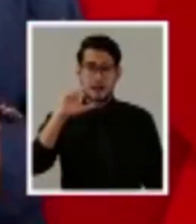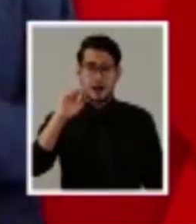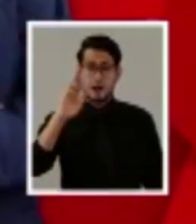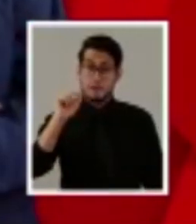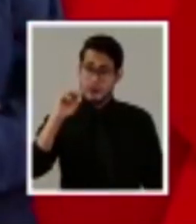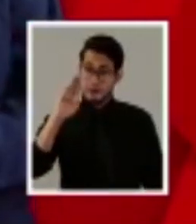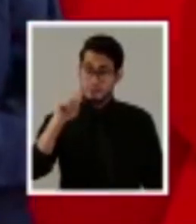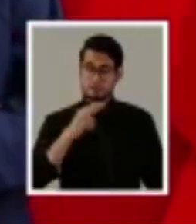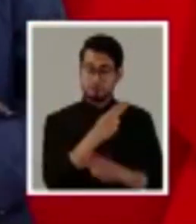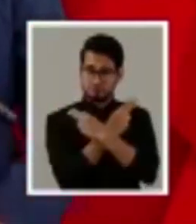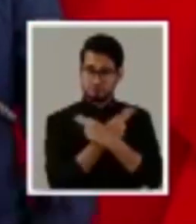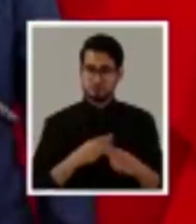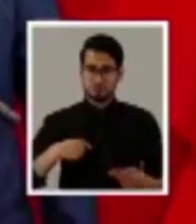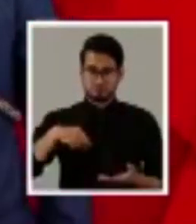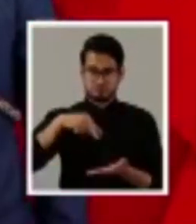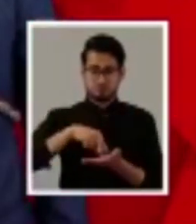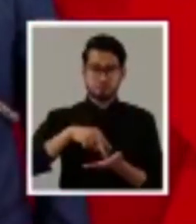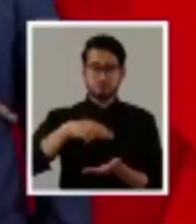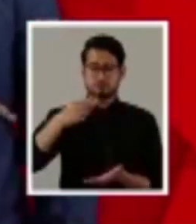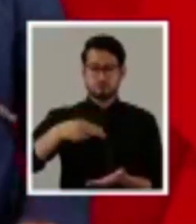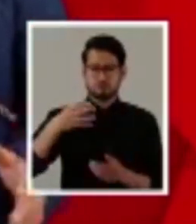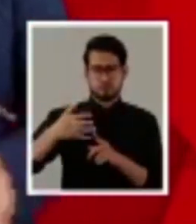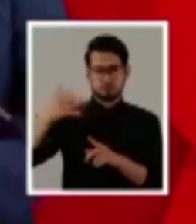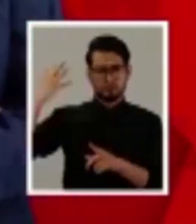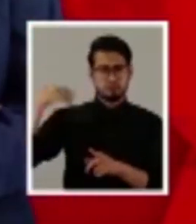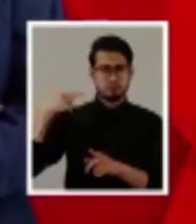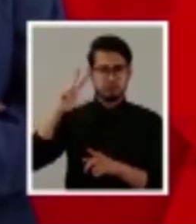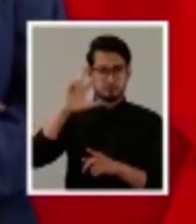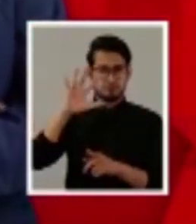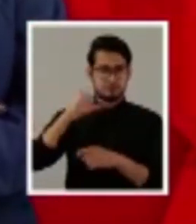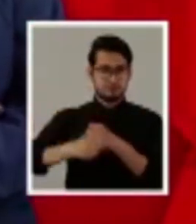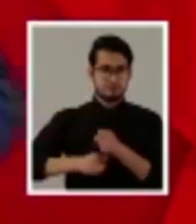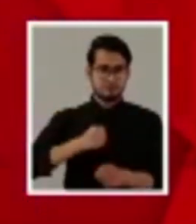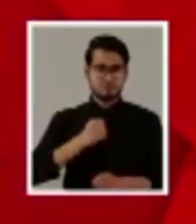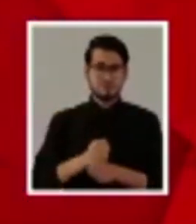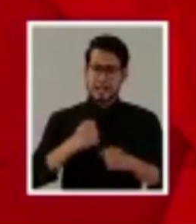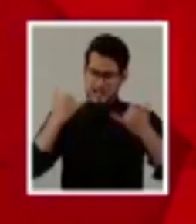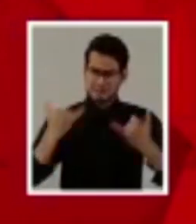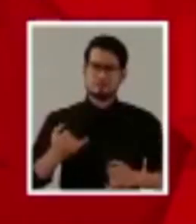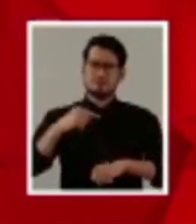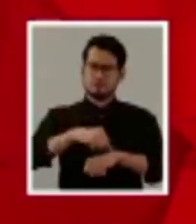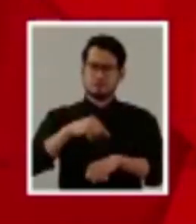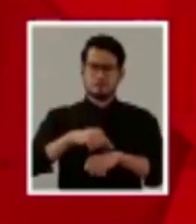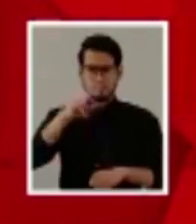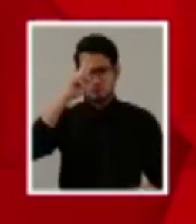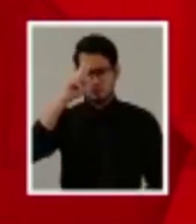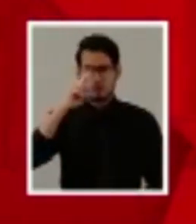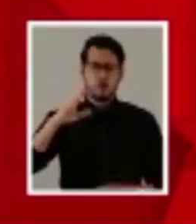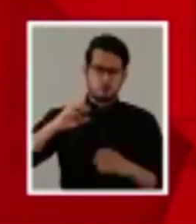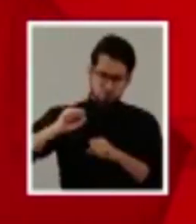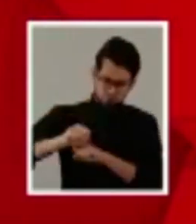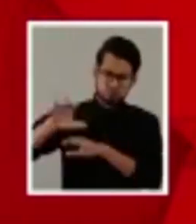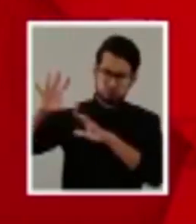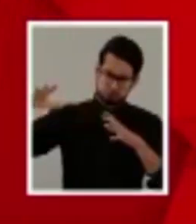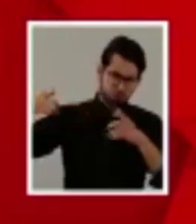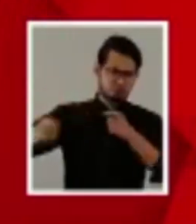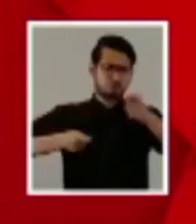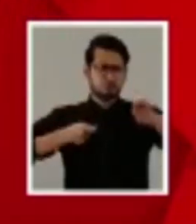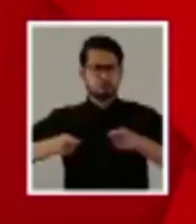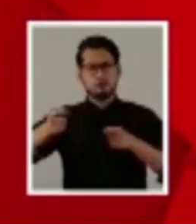Salcabamba, Huancavelica. Soy notario de Huancayo hace 35 años. Ya es tiempo que los peruanos